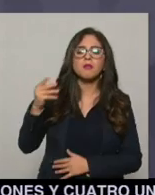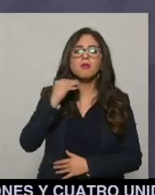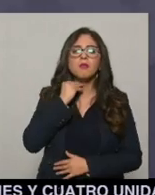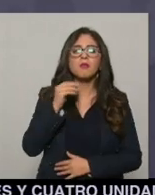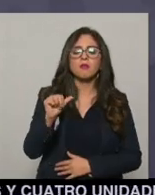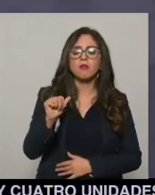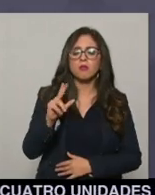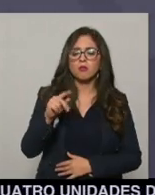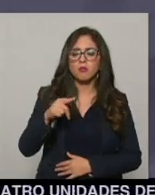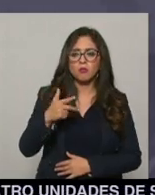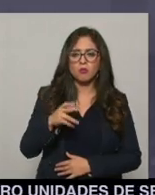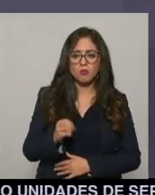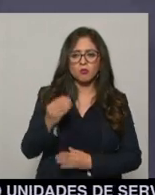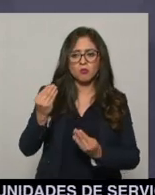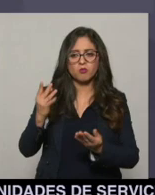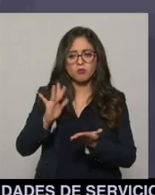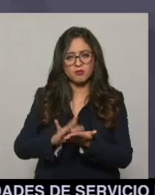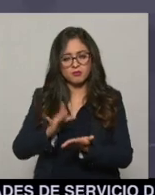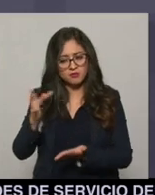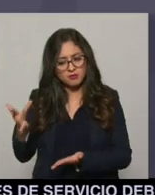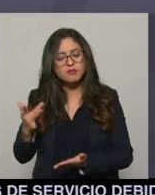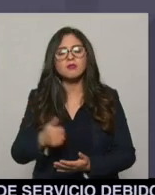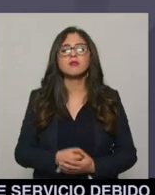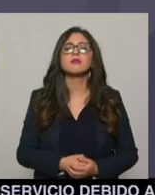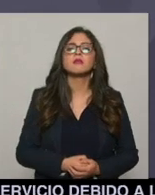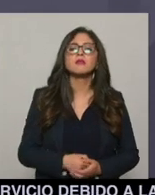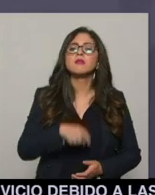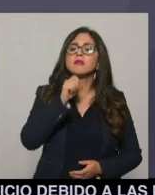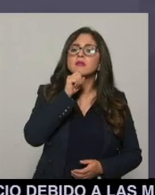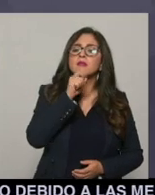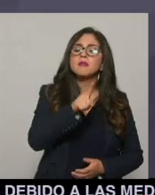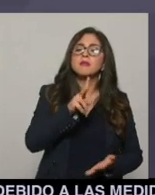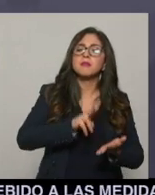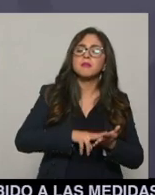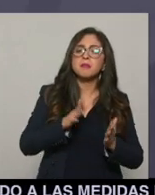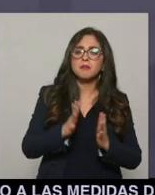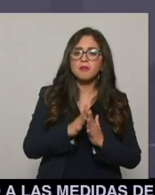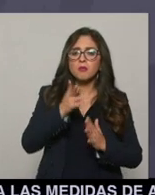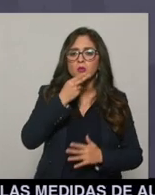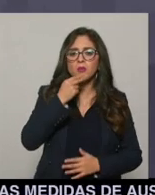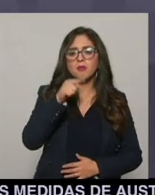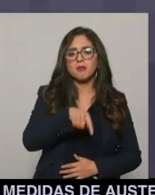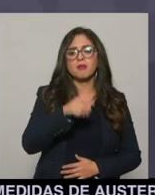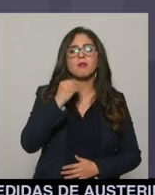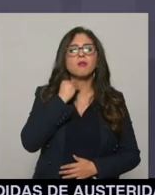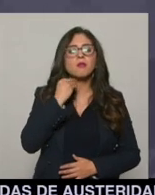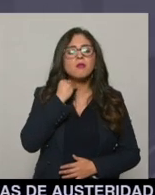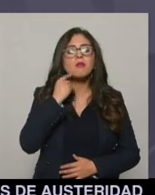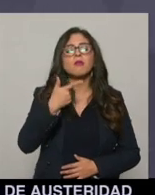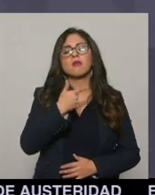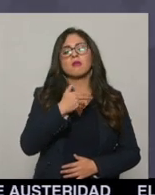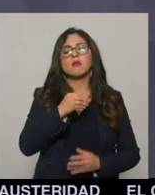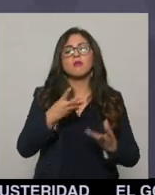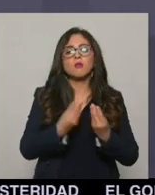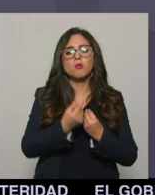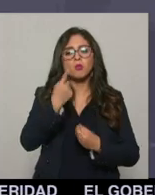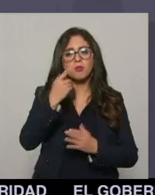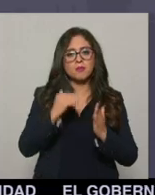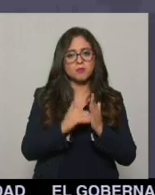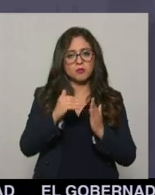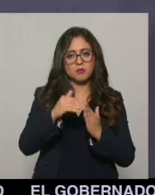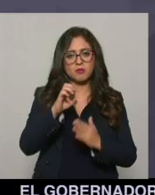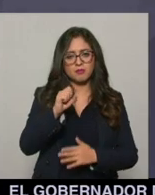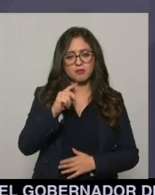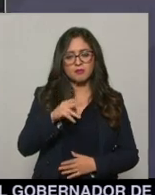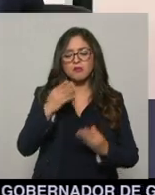Arturo Berlanga. Muchas gracias. Gracias, Mariana. Y también de la valiosa participación de Salvador Garcés López, abogado de la organización Un Millón de Esperanzas.